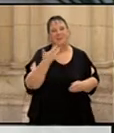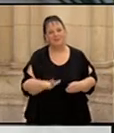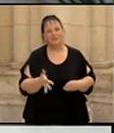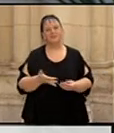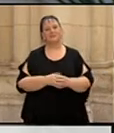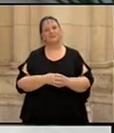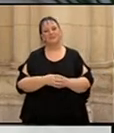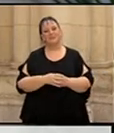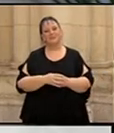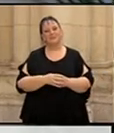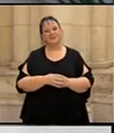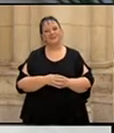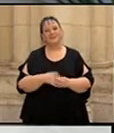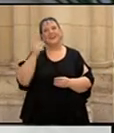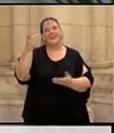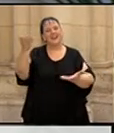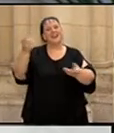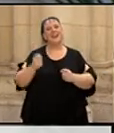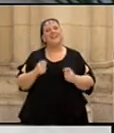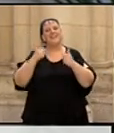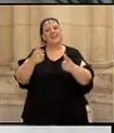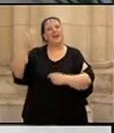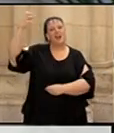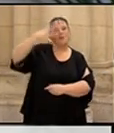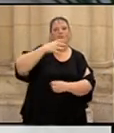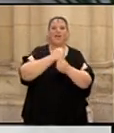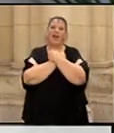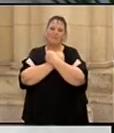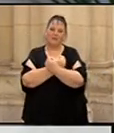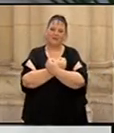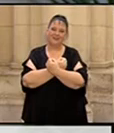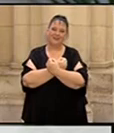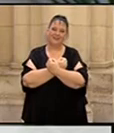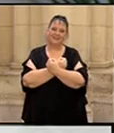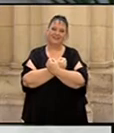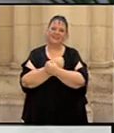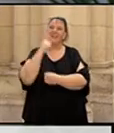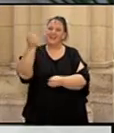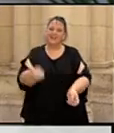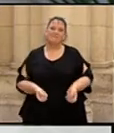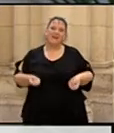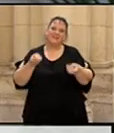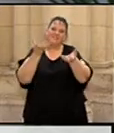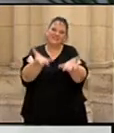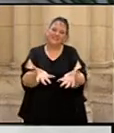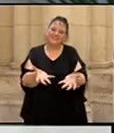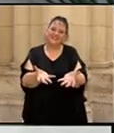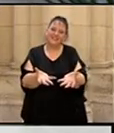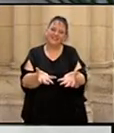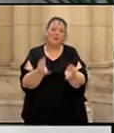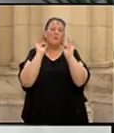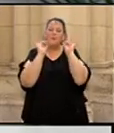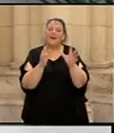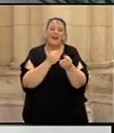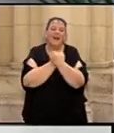misericordioso, que nos entrega su luz y su amor, que se nos manifiesta como ese